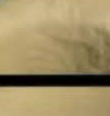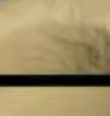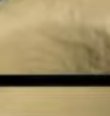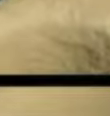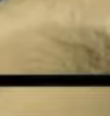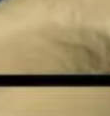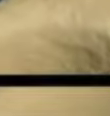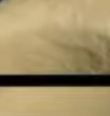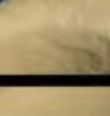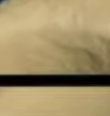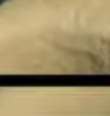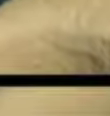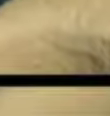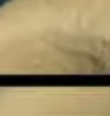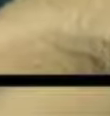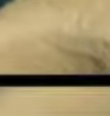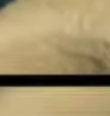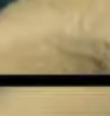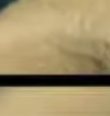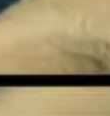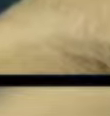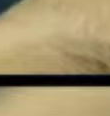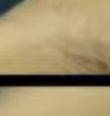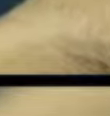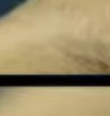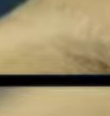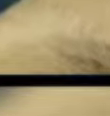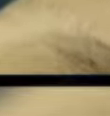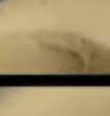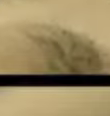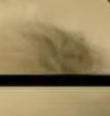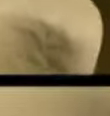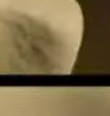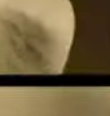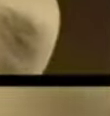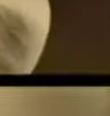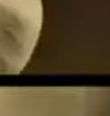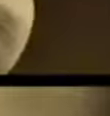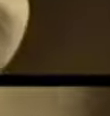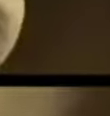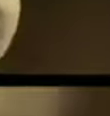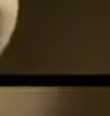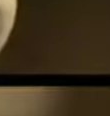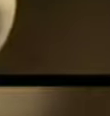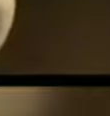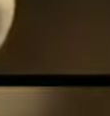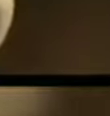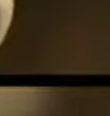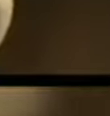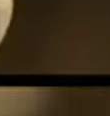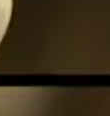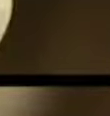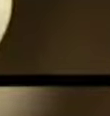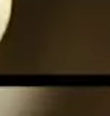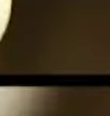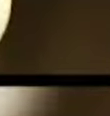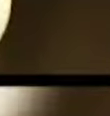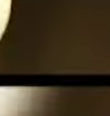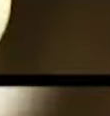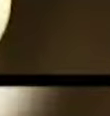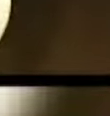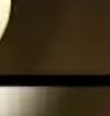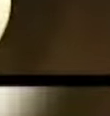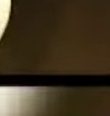ellos son los cloroplastos en los que se realiza la fotosíntesis. Algunas células están rodeadas por una pared